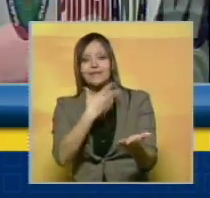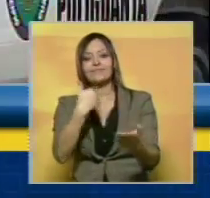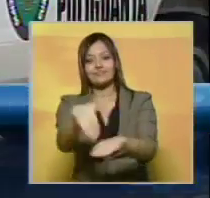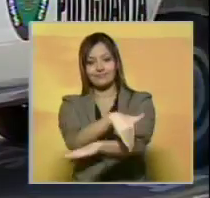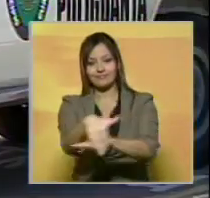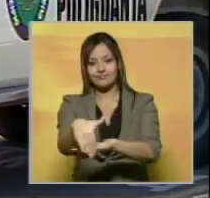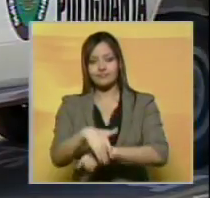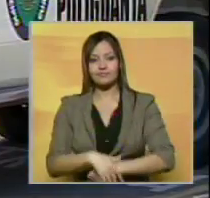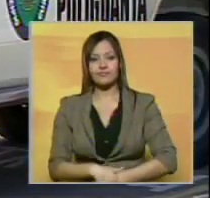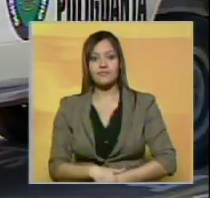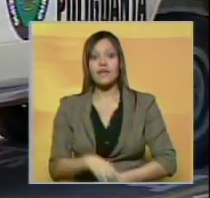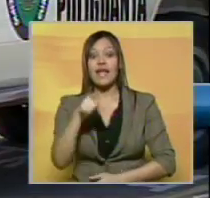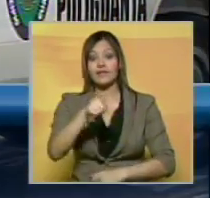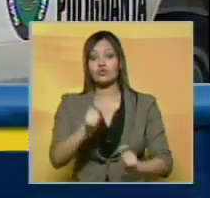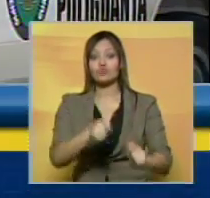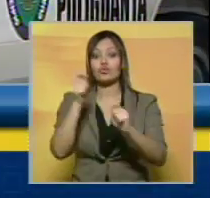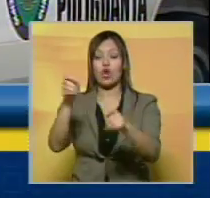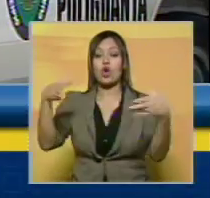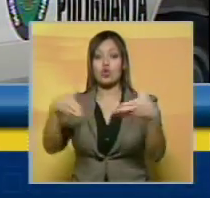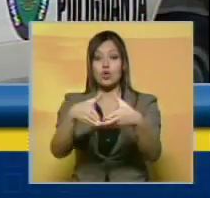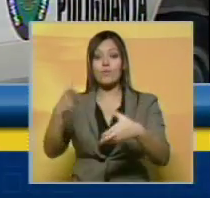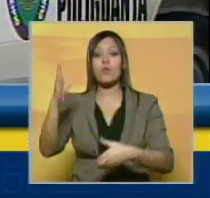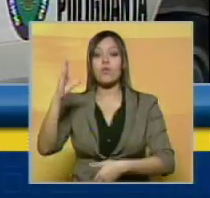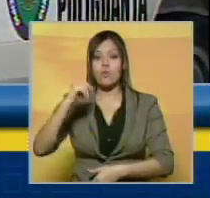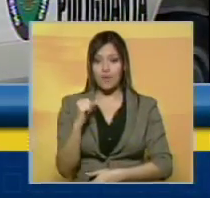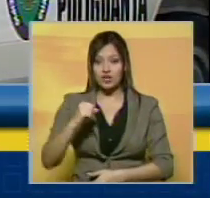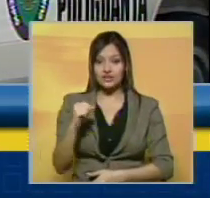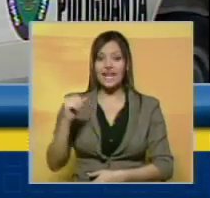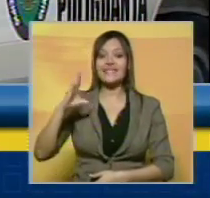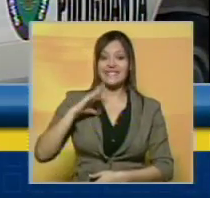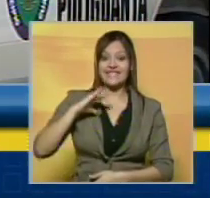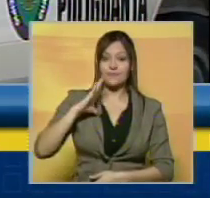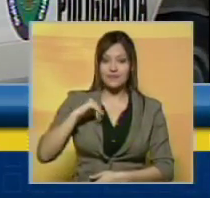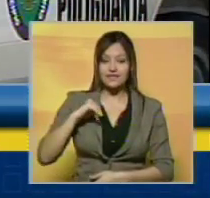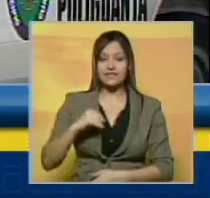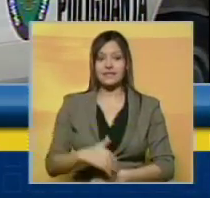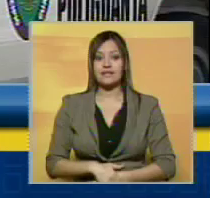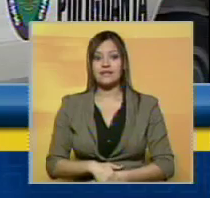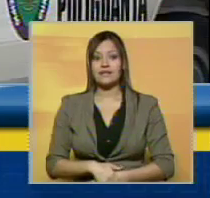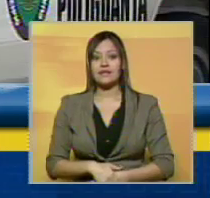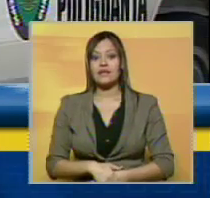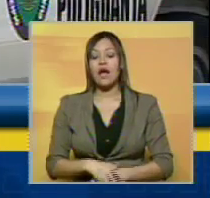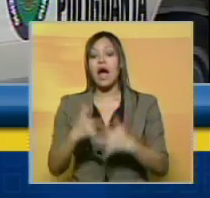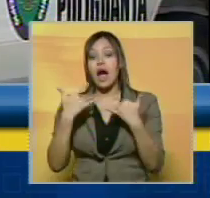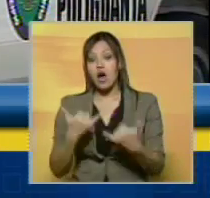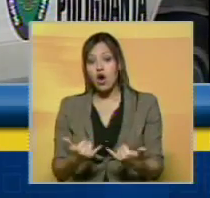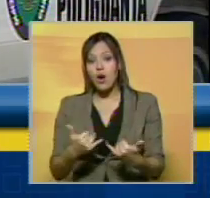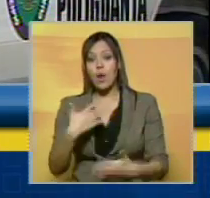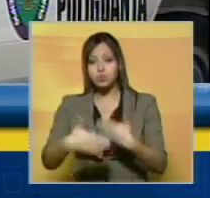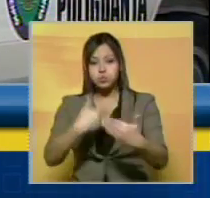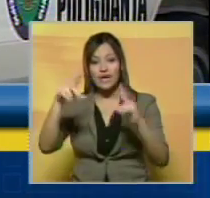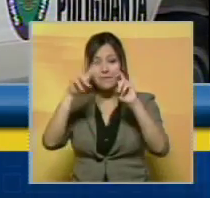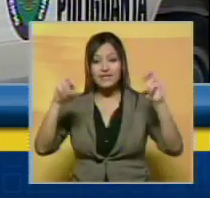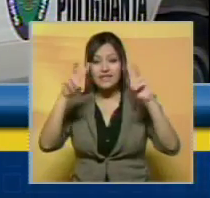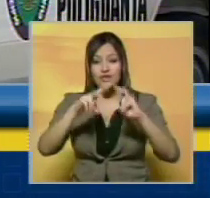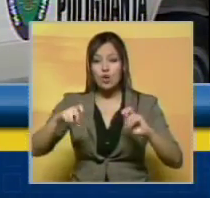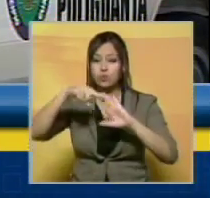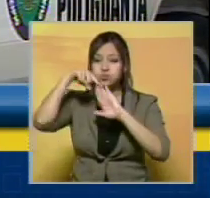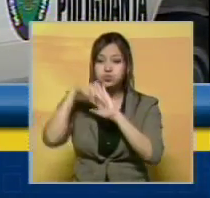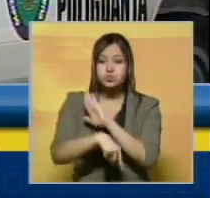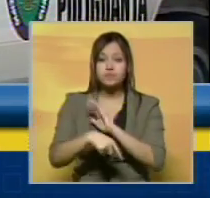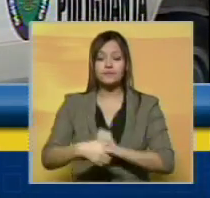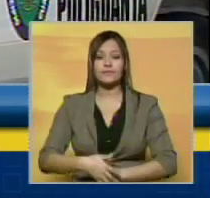Onoto. Este caso fue puesto a la orden del Cuerpo de Investigaciones Científicas, Penales y Criminalísticas del Estado, quienes ahora adelantan las investigaciones en torno a